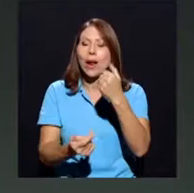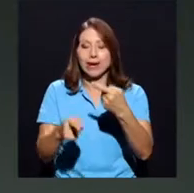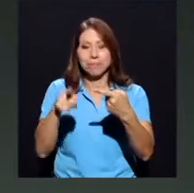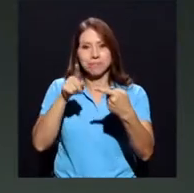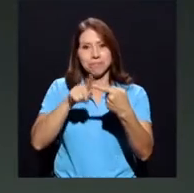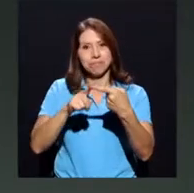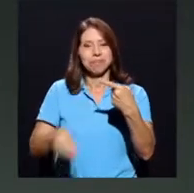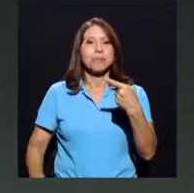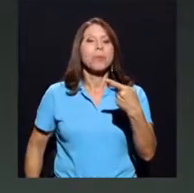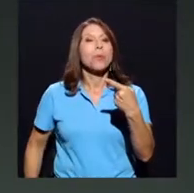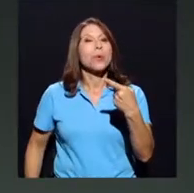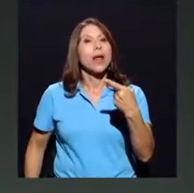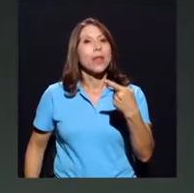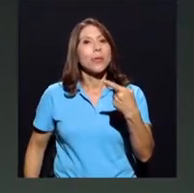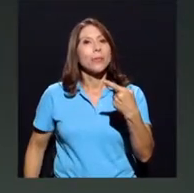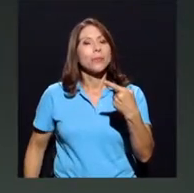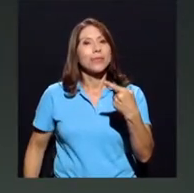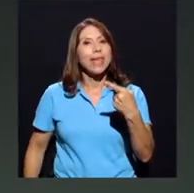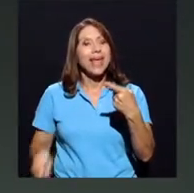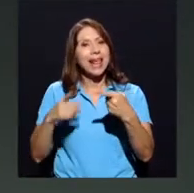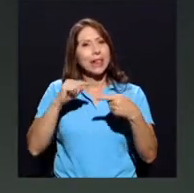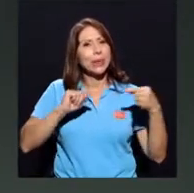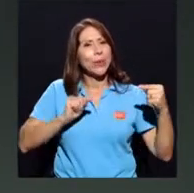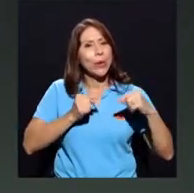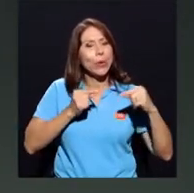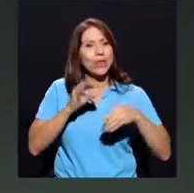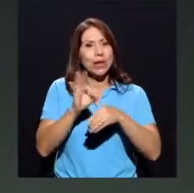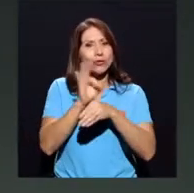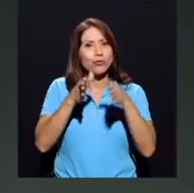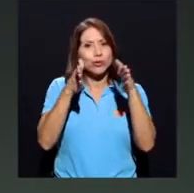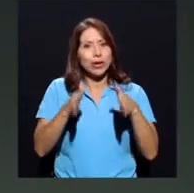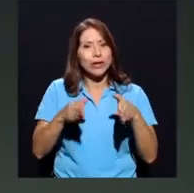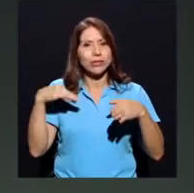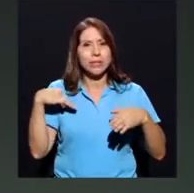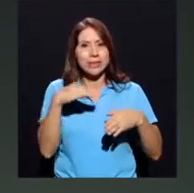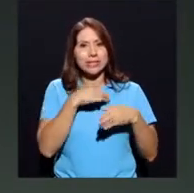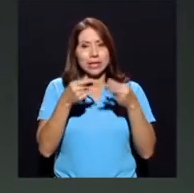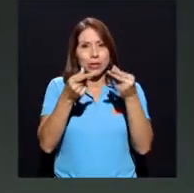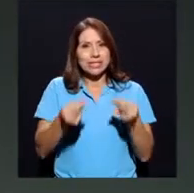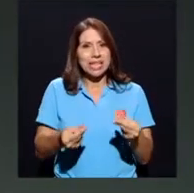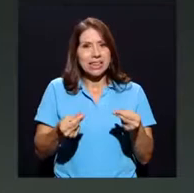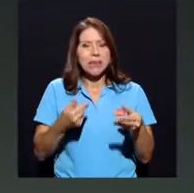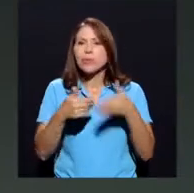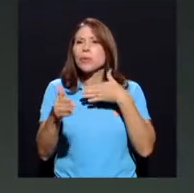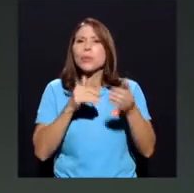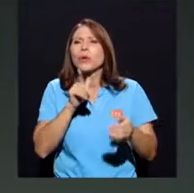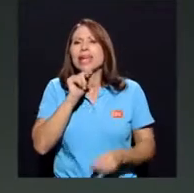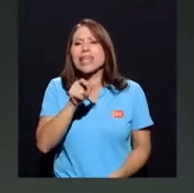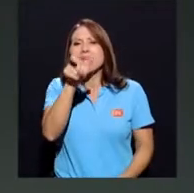lado el dolor de los funcionarios del ministerio de haciendo sea quien sea